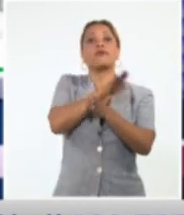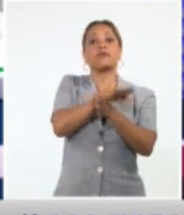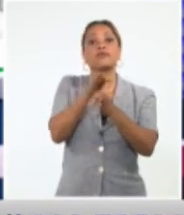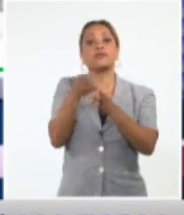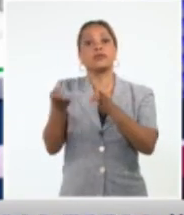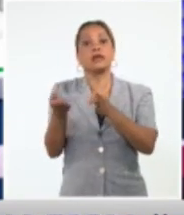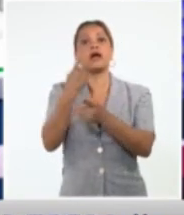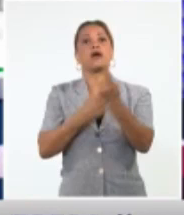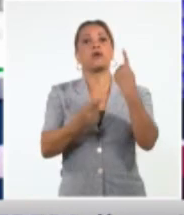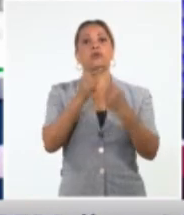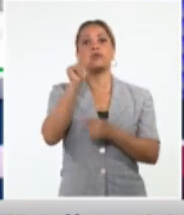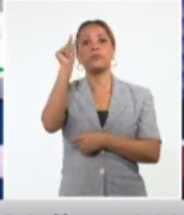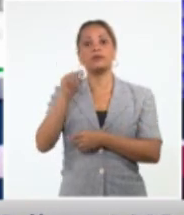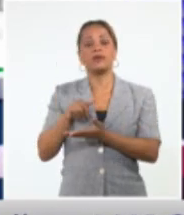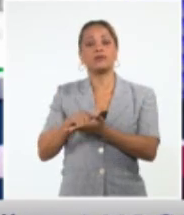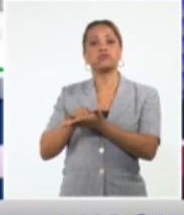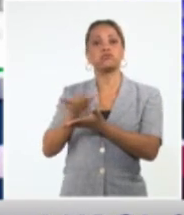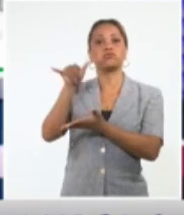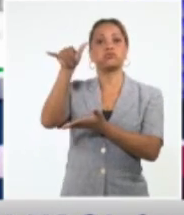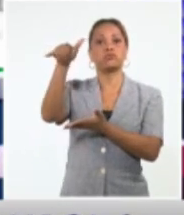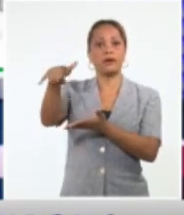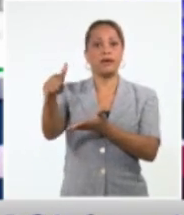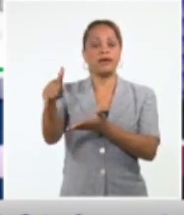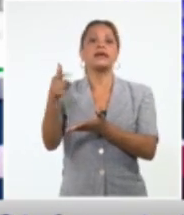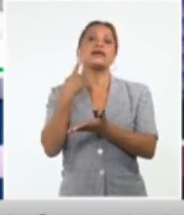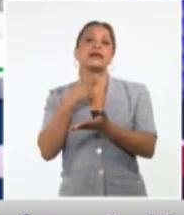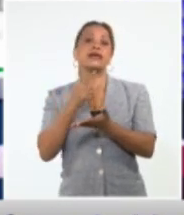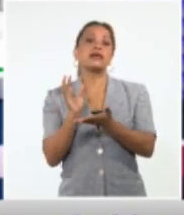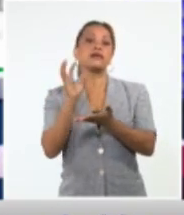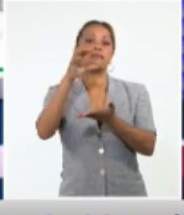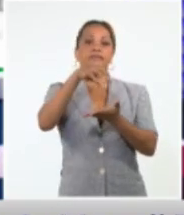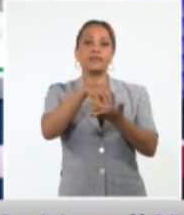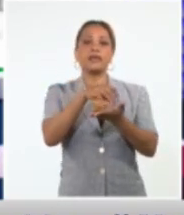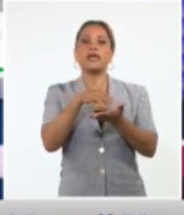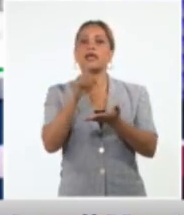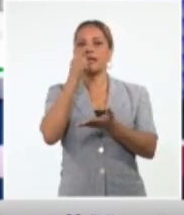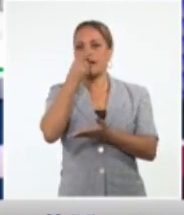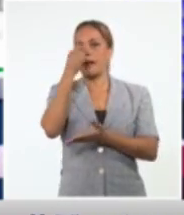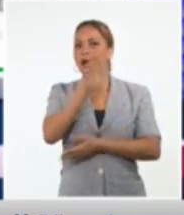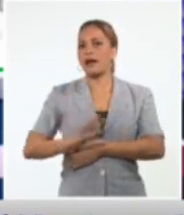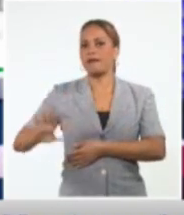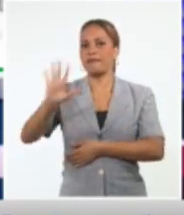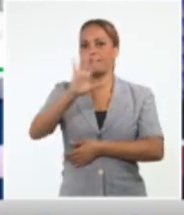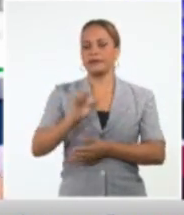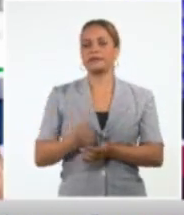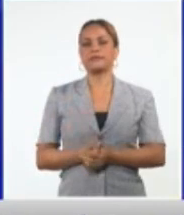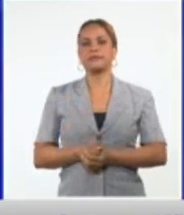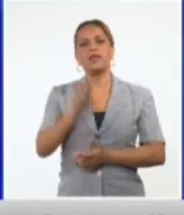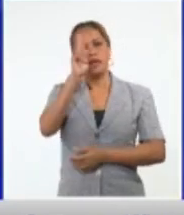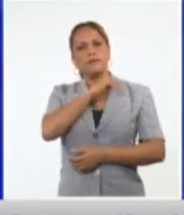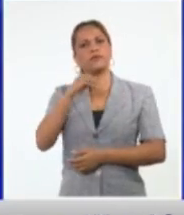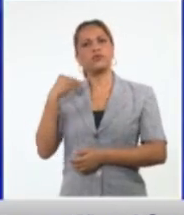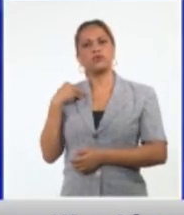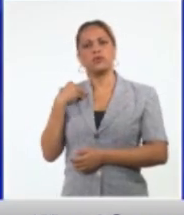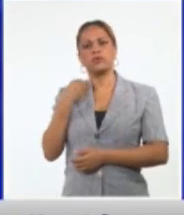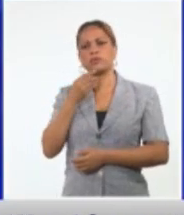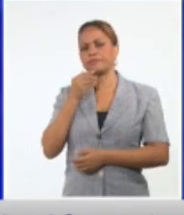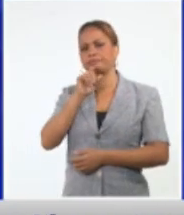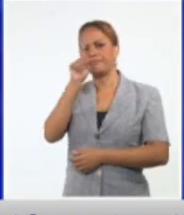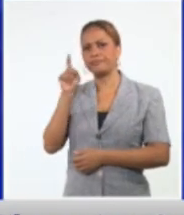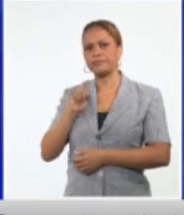desde el que viajan, por supuesto que llegan desde el continente africano. Doctor, esta toda introducción que hemos